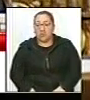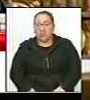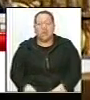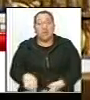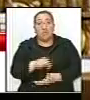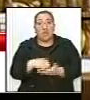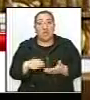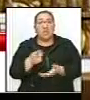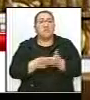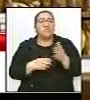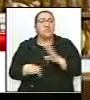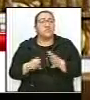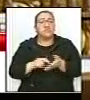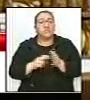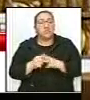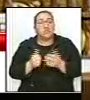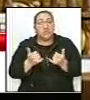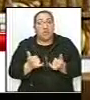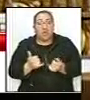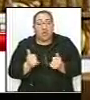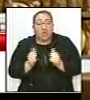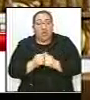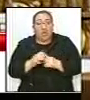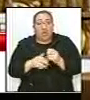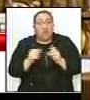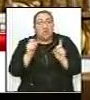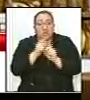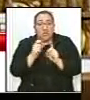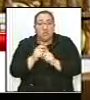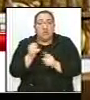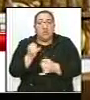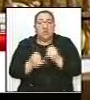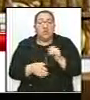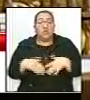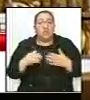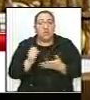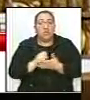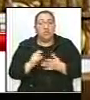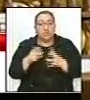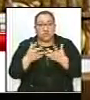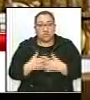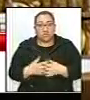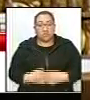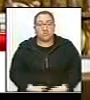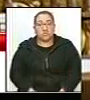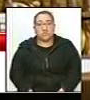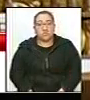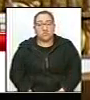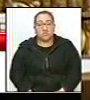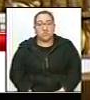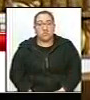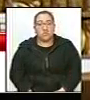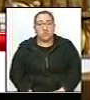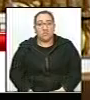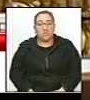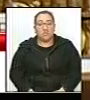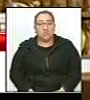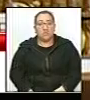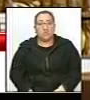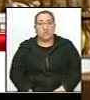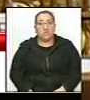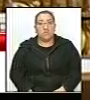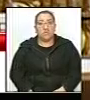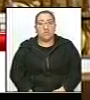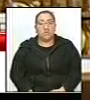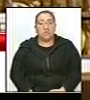básicamente, estamos actualmente justamente con los términos de referencia para poder contratar a una empresa que se encargue de la evaluación